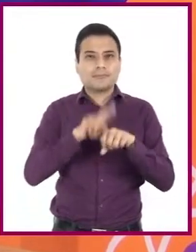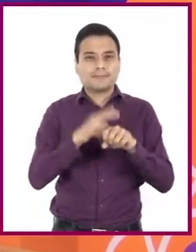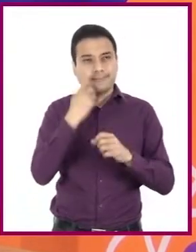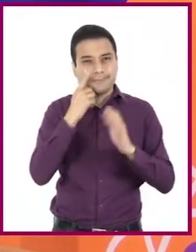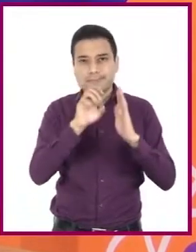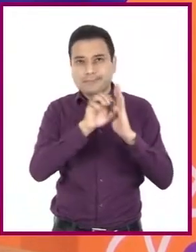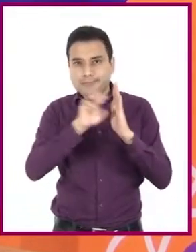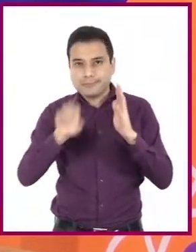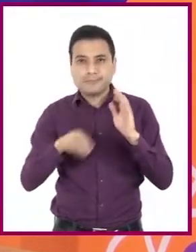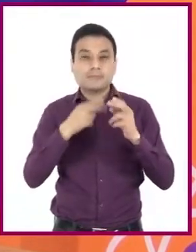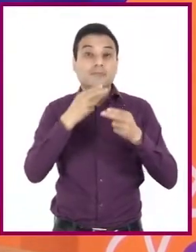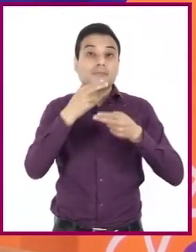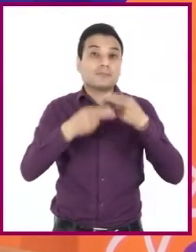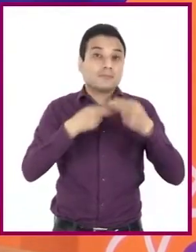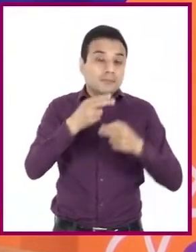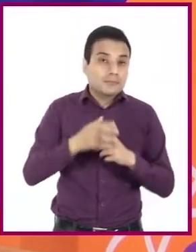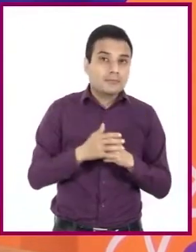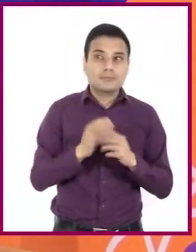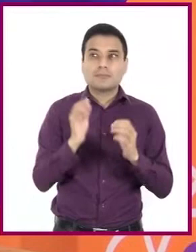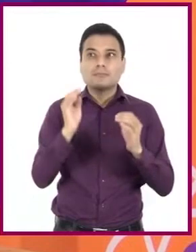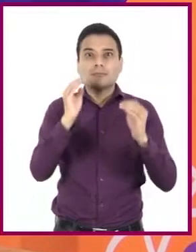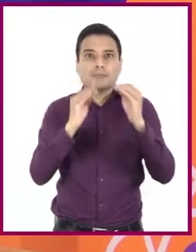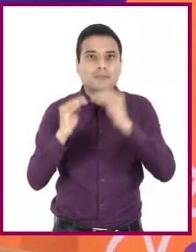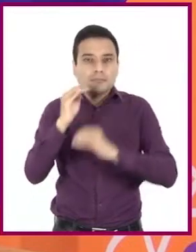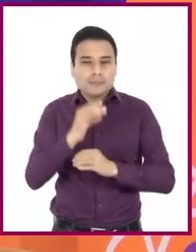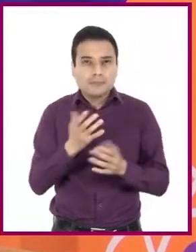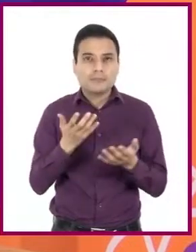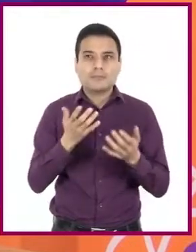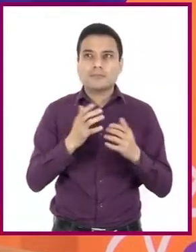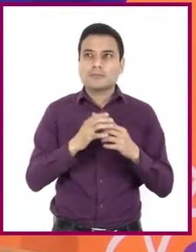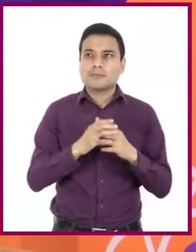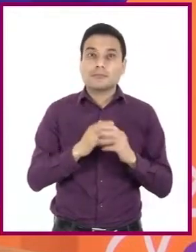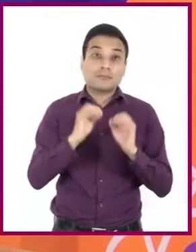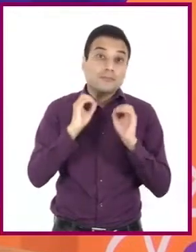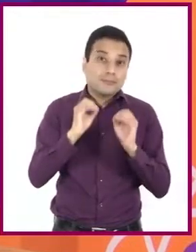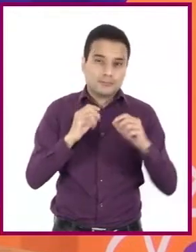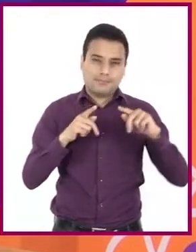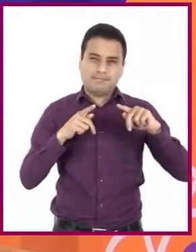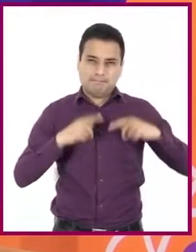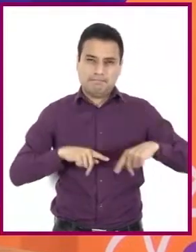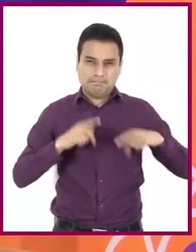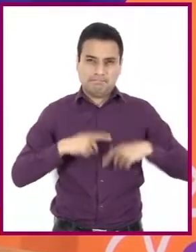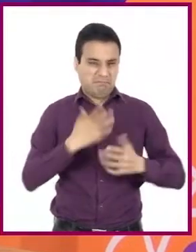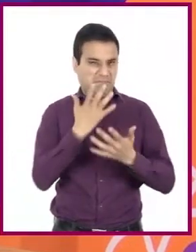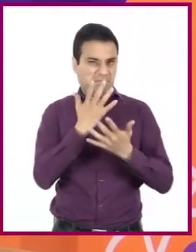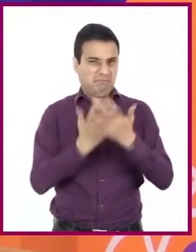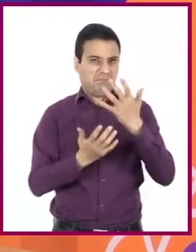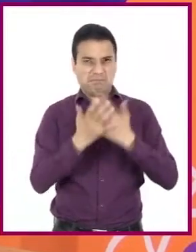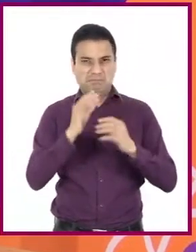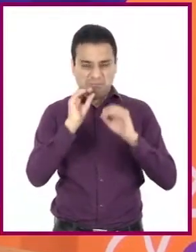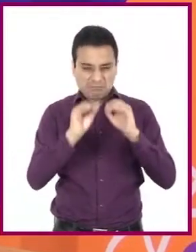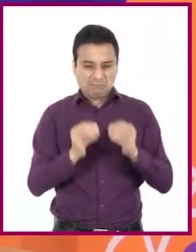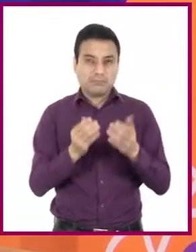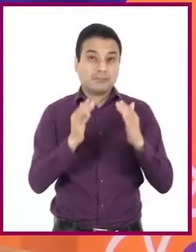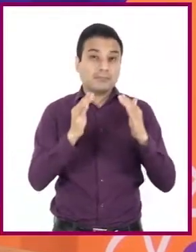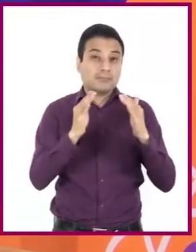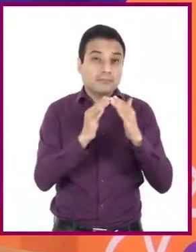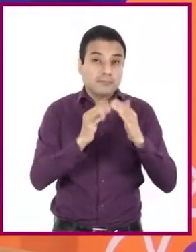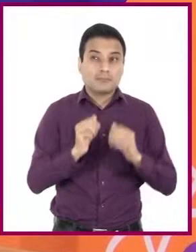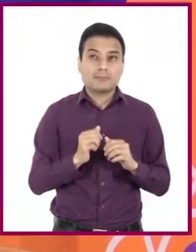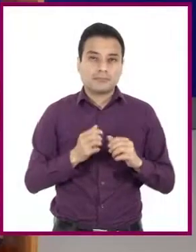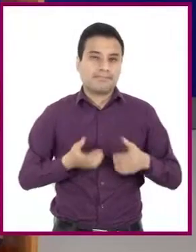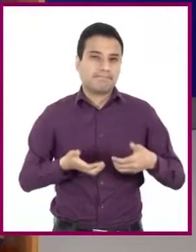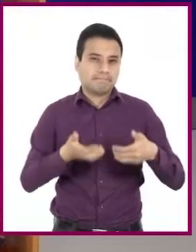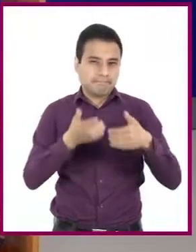nube o una montaña, o creadas por la mano de los humanos como una casa o una